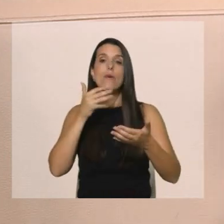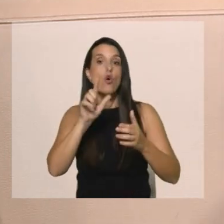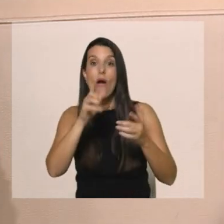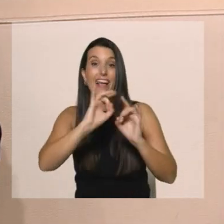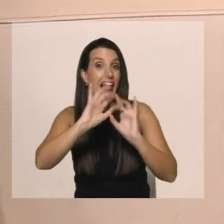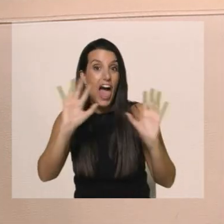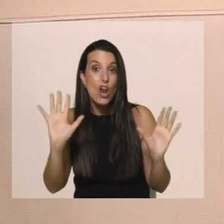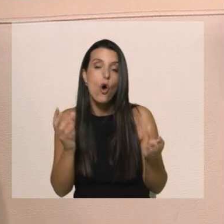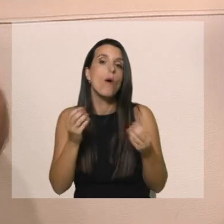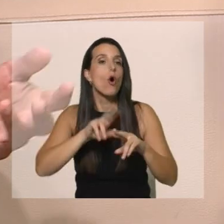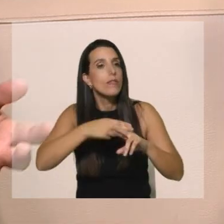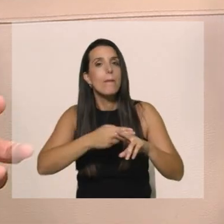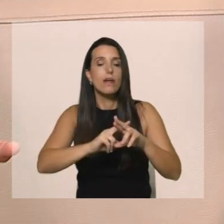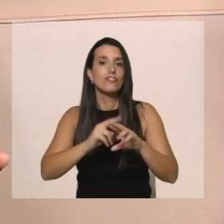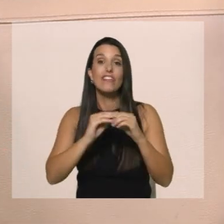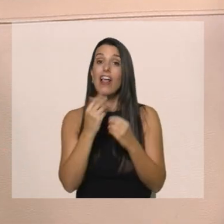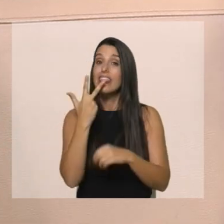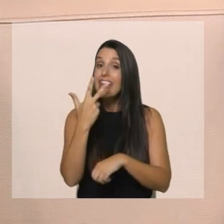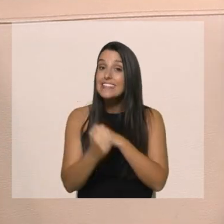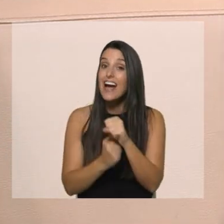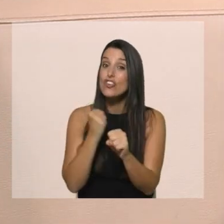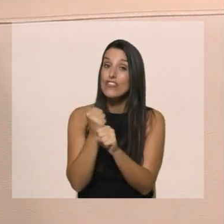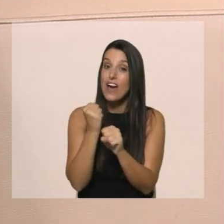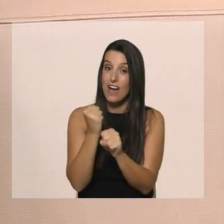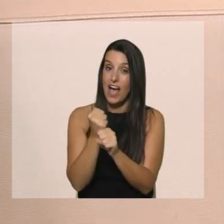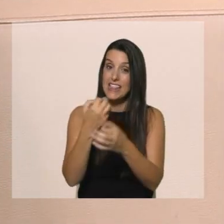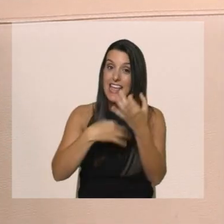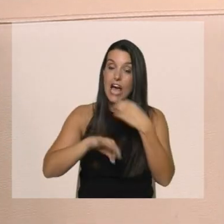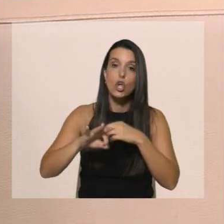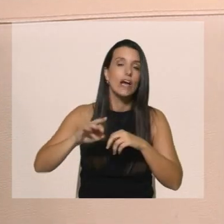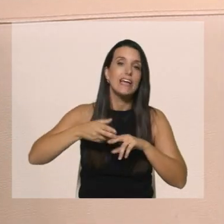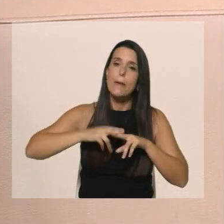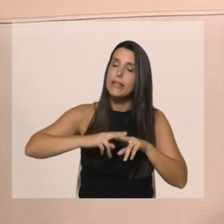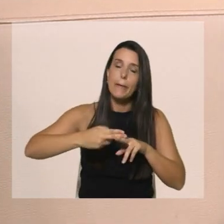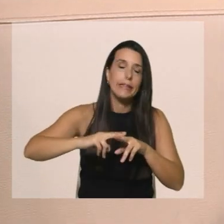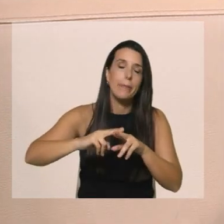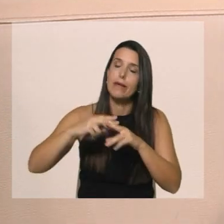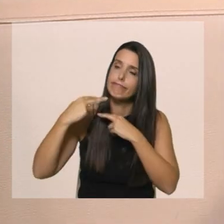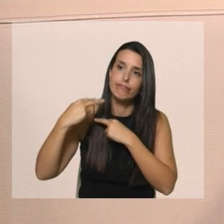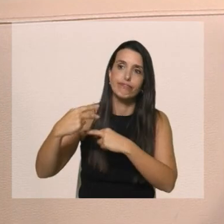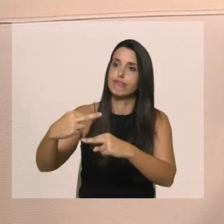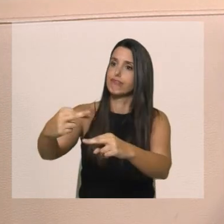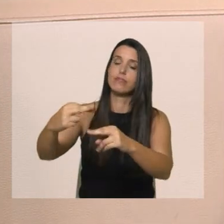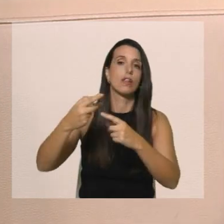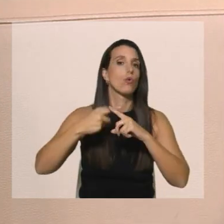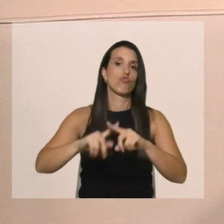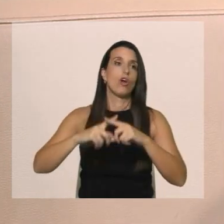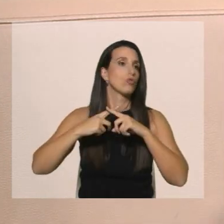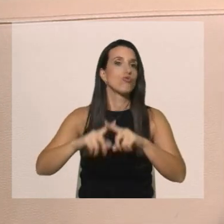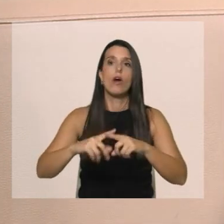del todo, se vuelve a repetir. Son 3 años de trabajar con ellos y de una constante repetición. Claro. ¿tá? Y de una constante discusión de,